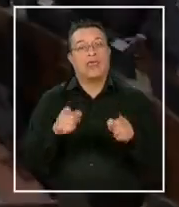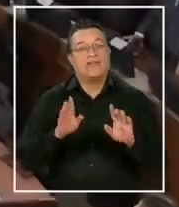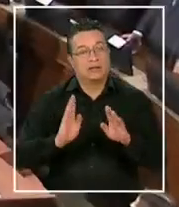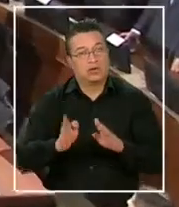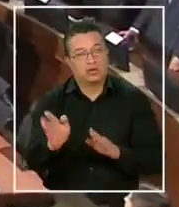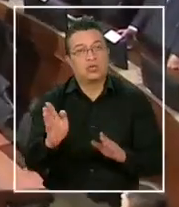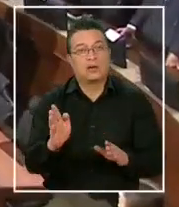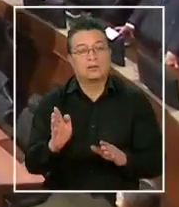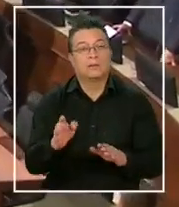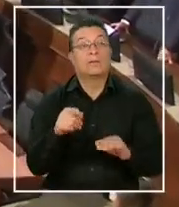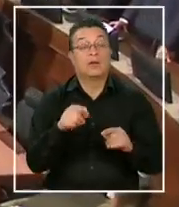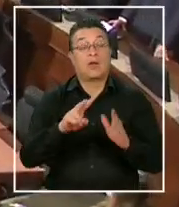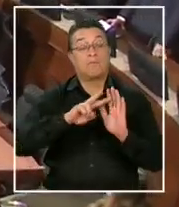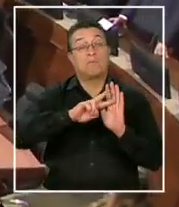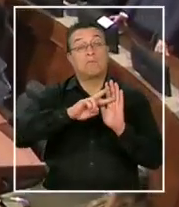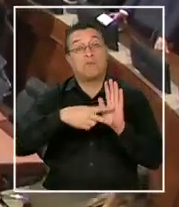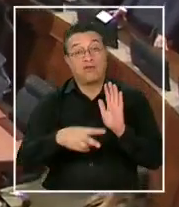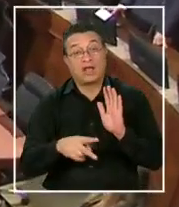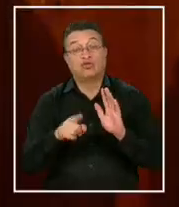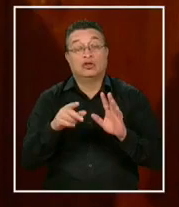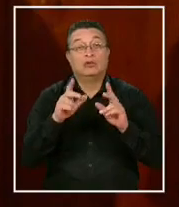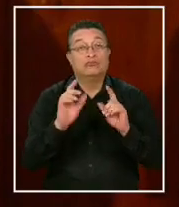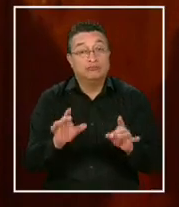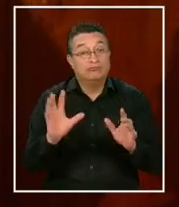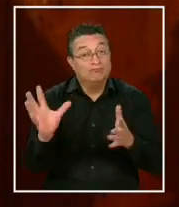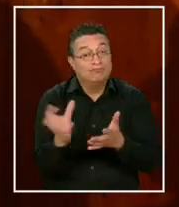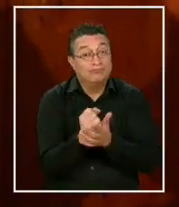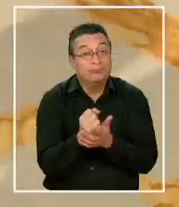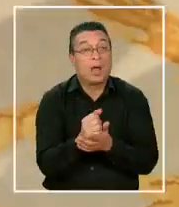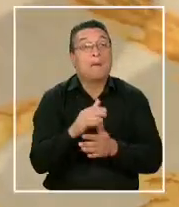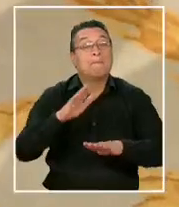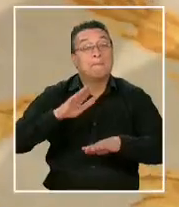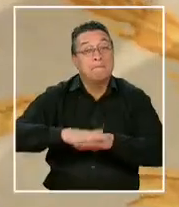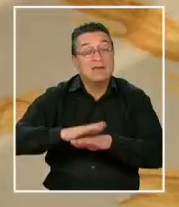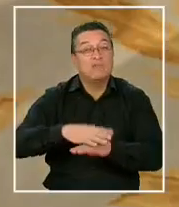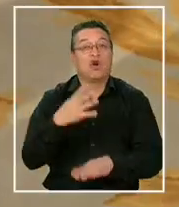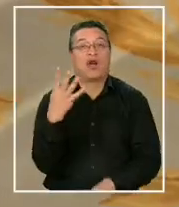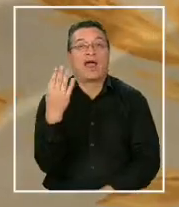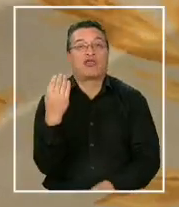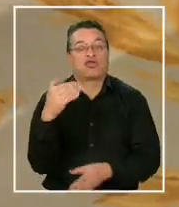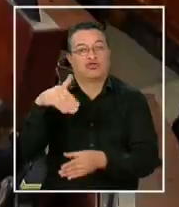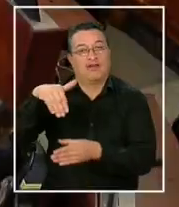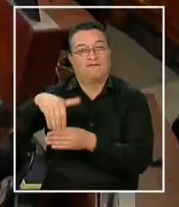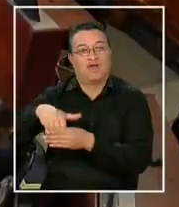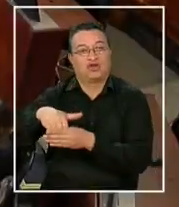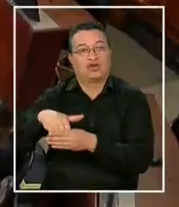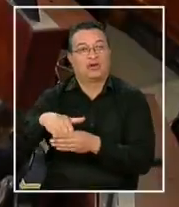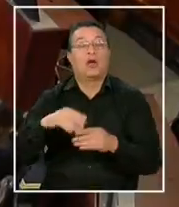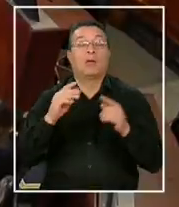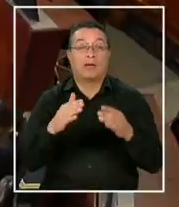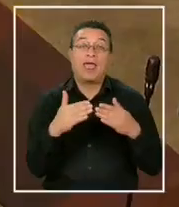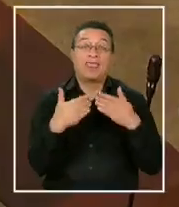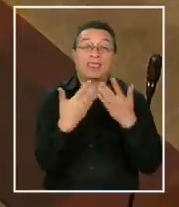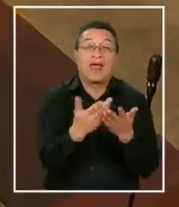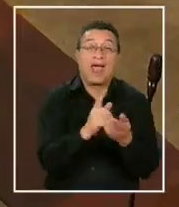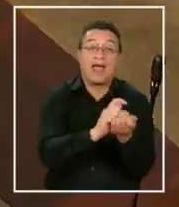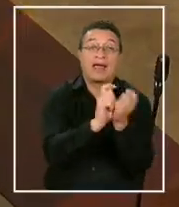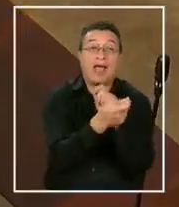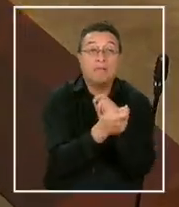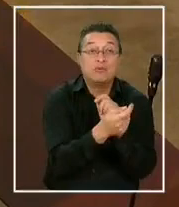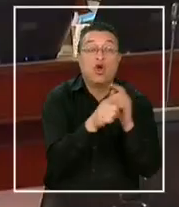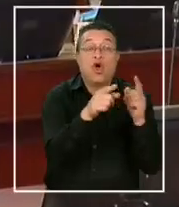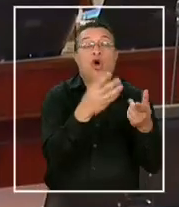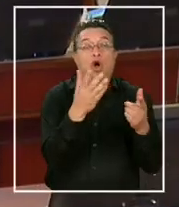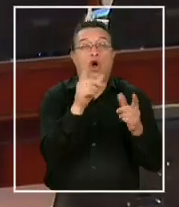mantener. Para que estas modificaciones se hagan realidad, deben lograr al menos 14 votos. Es decir, para generar un cambio, cada sector